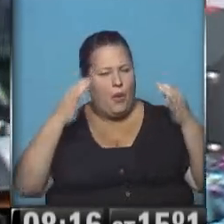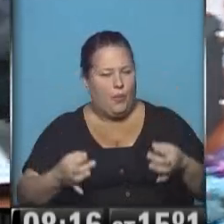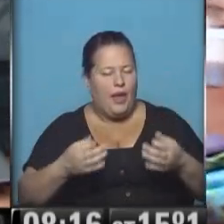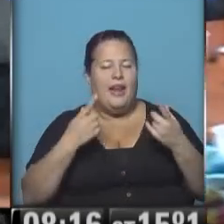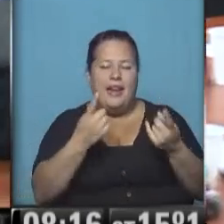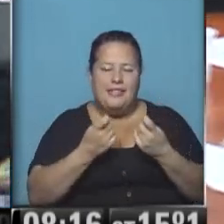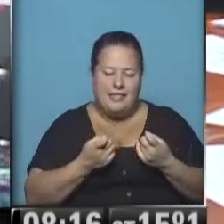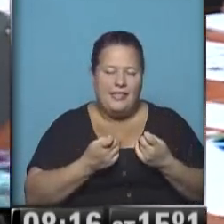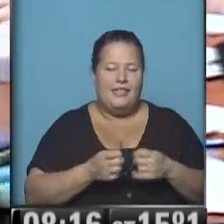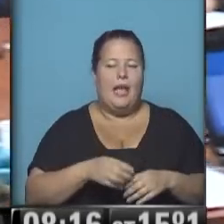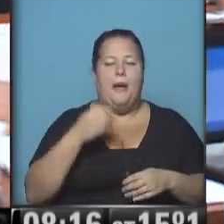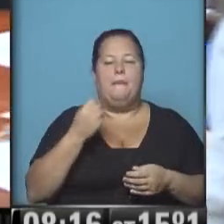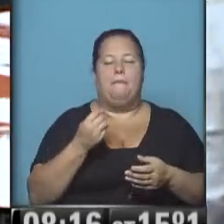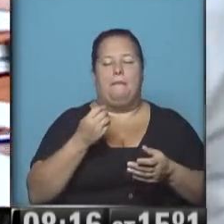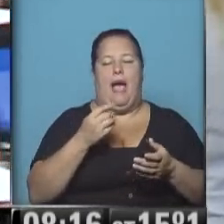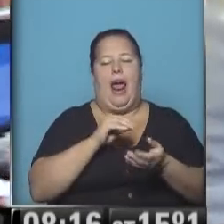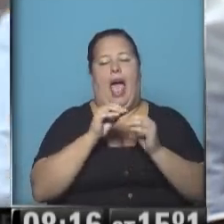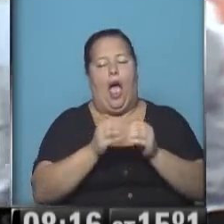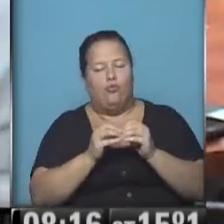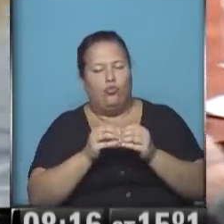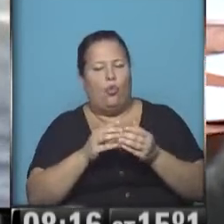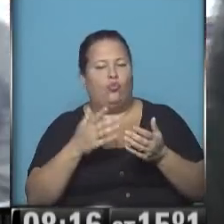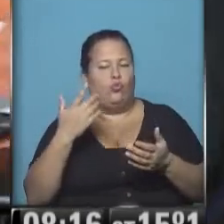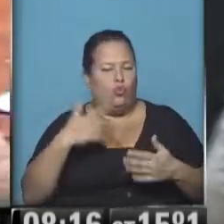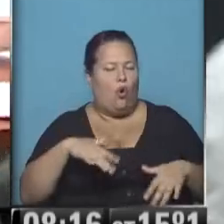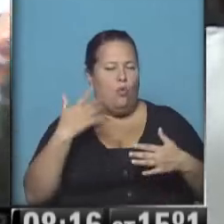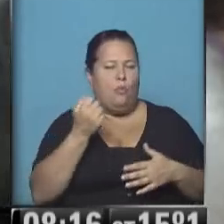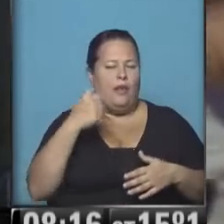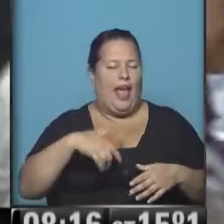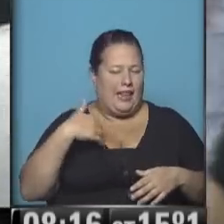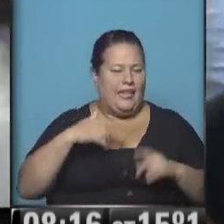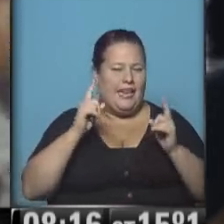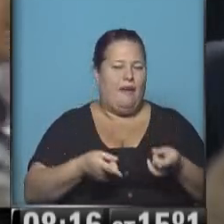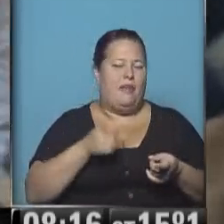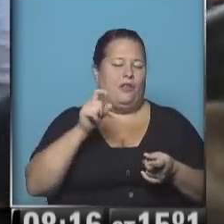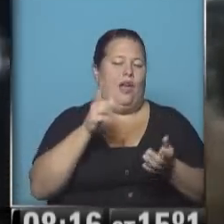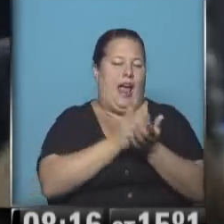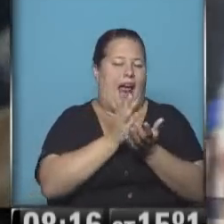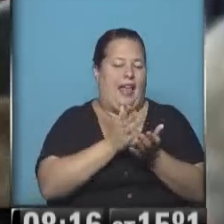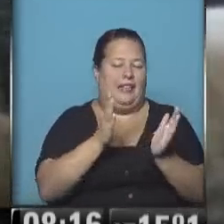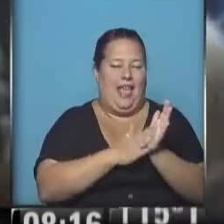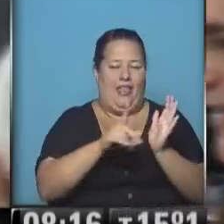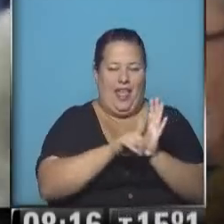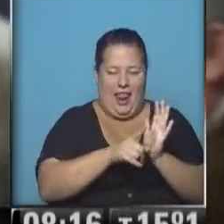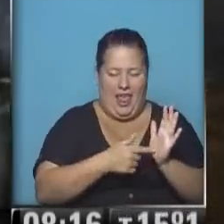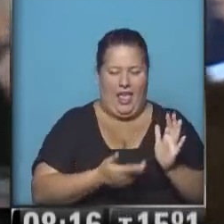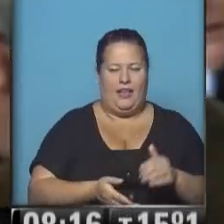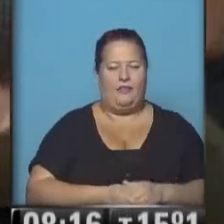hace falta para tratar asuntos tan caros a los argentinos como son sus garantías constitucionales